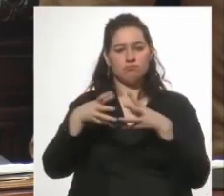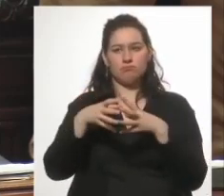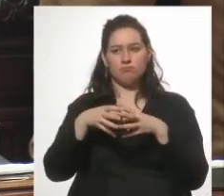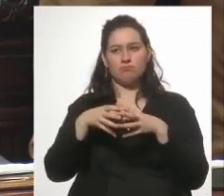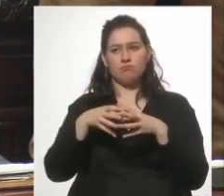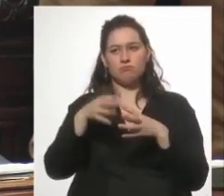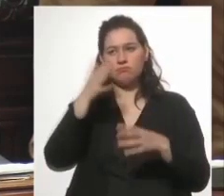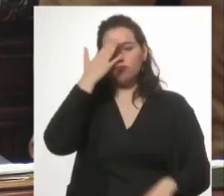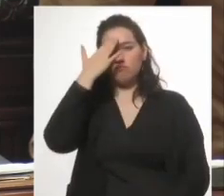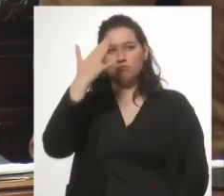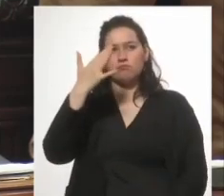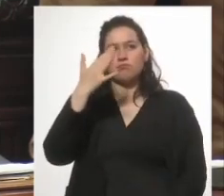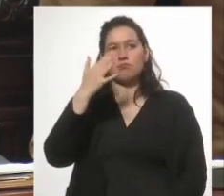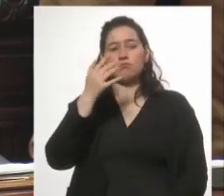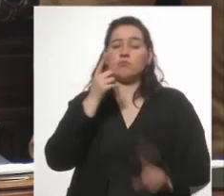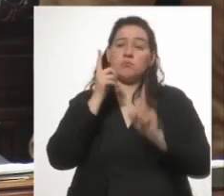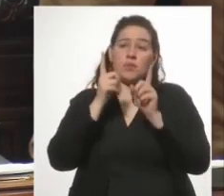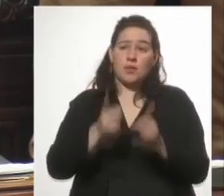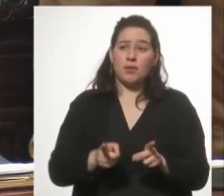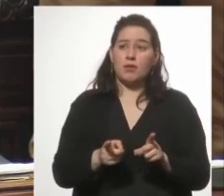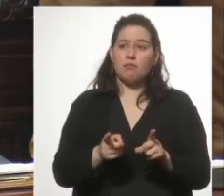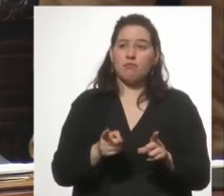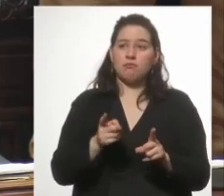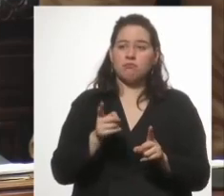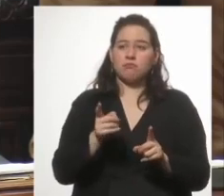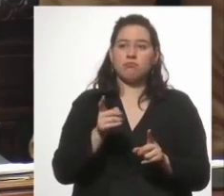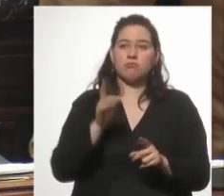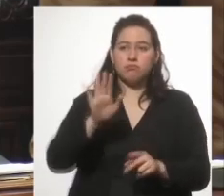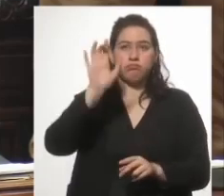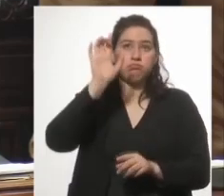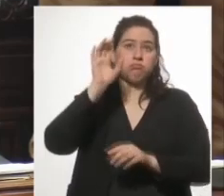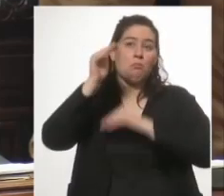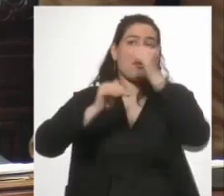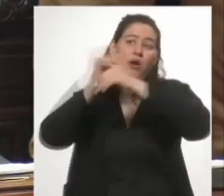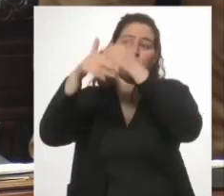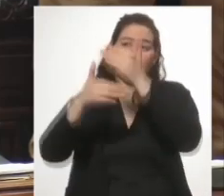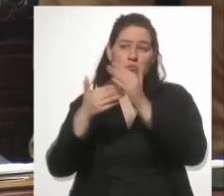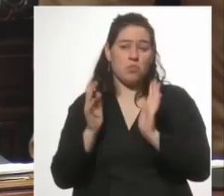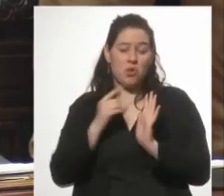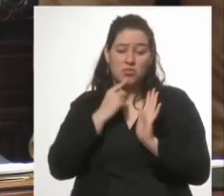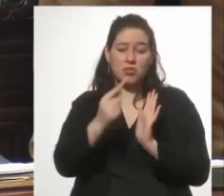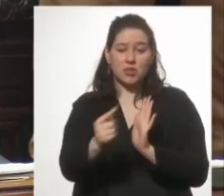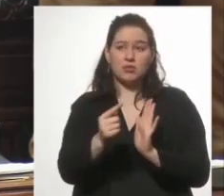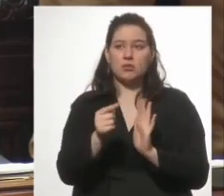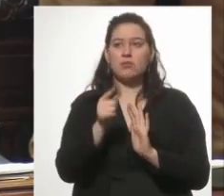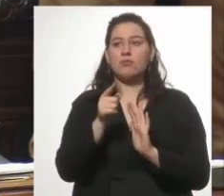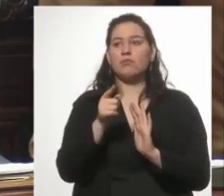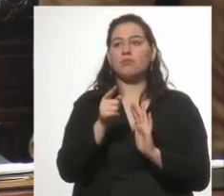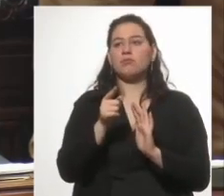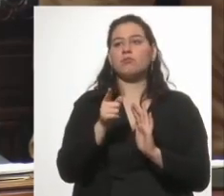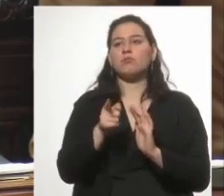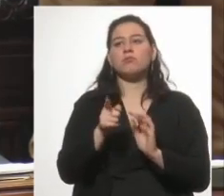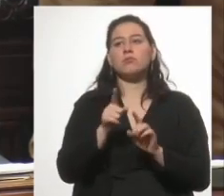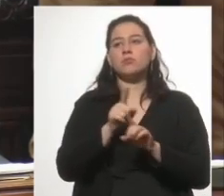menos para el autodenominado progresismo, que renunció